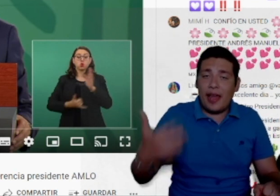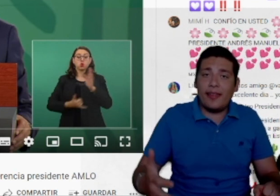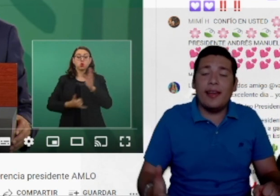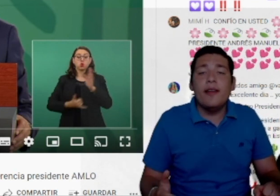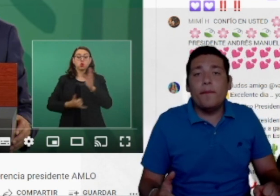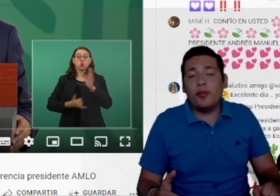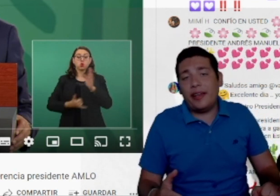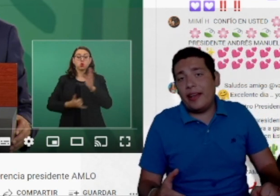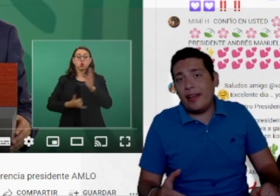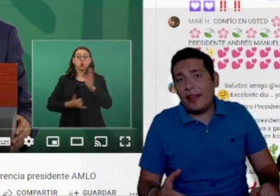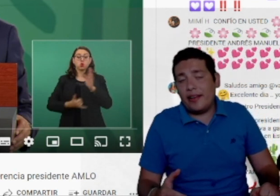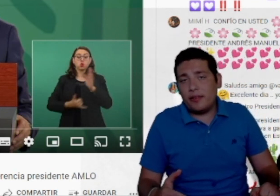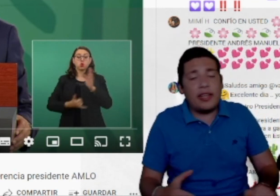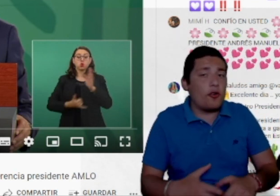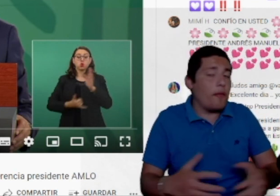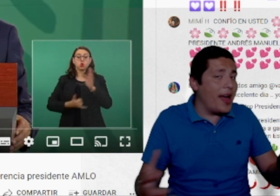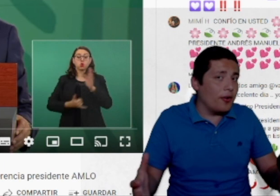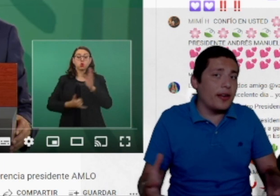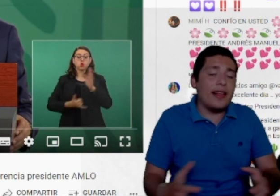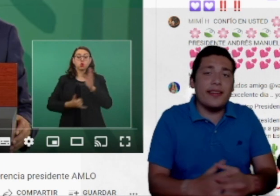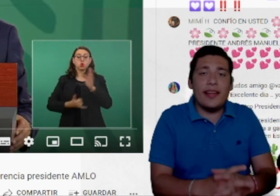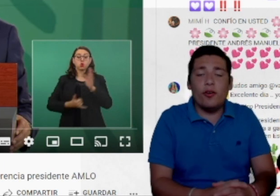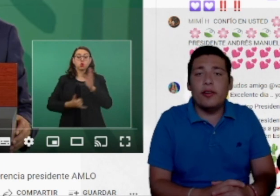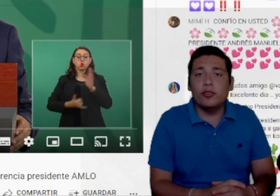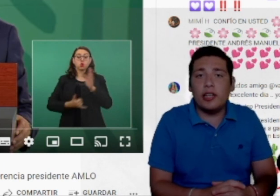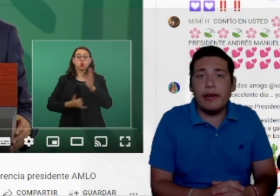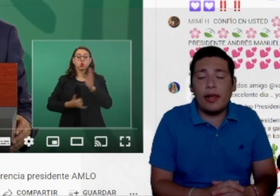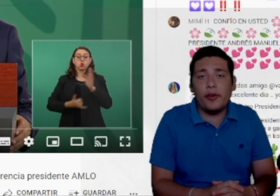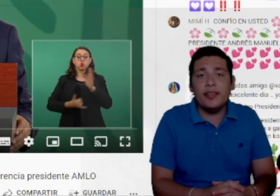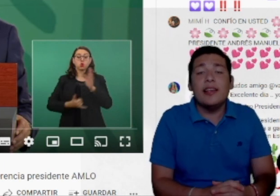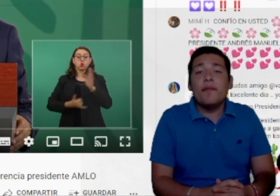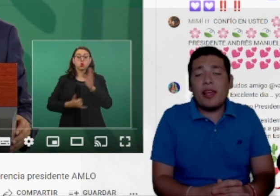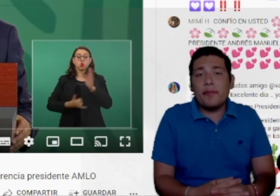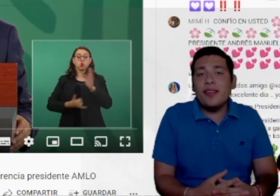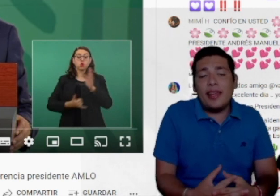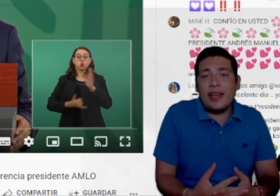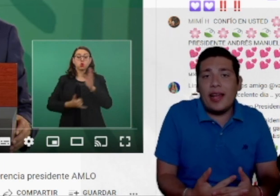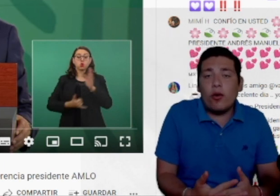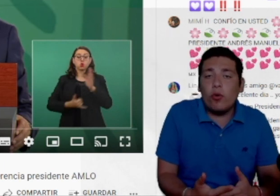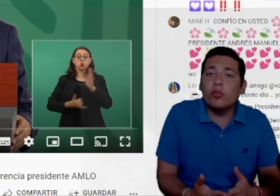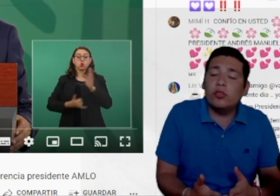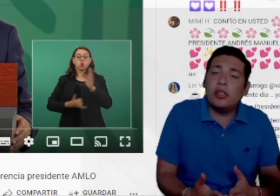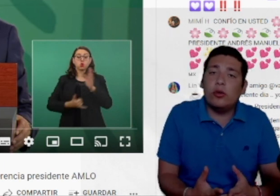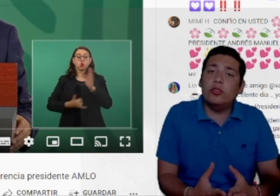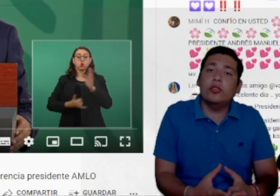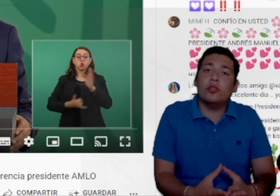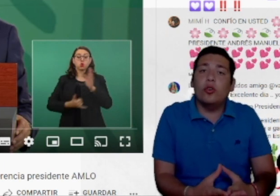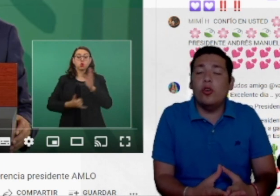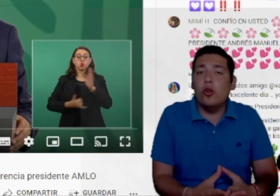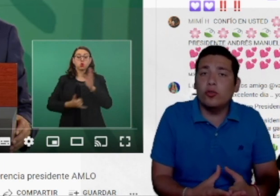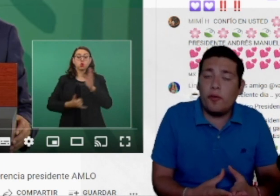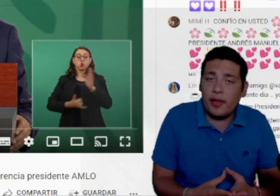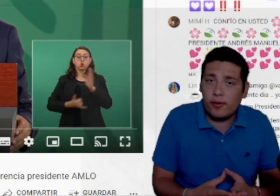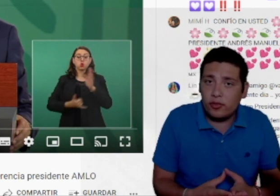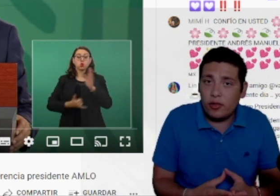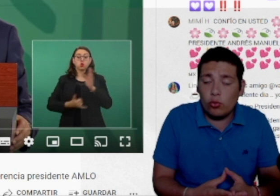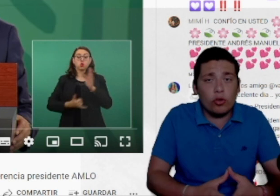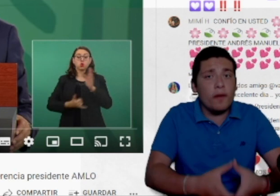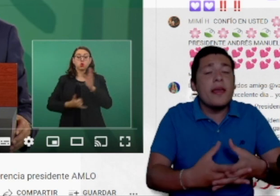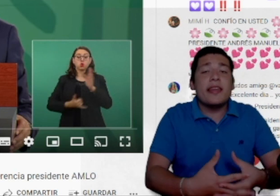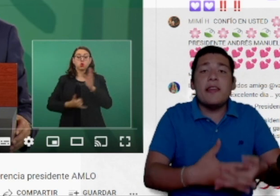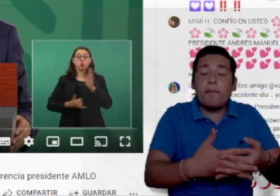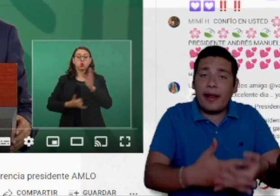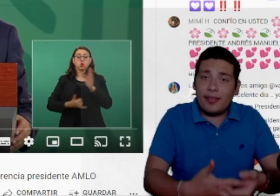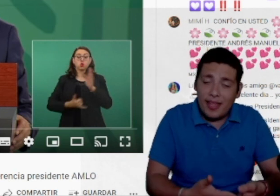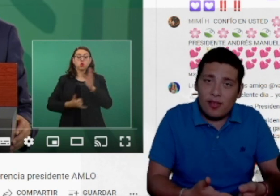una millonada porque se robaron el dinero de los trabajadores, también tenían jugosos negocios con los gobiernos en